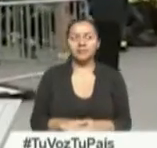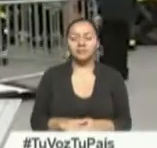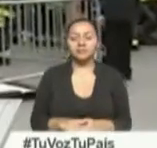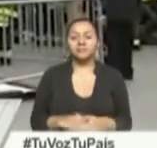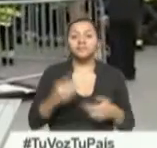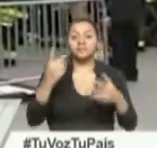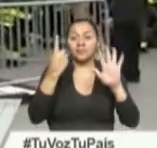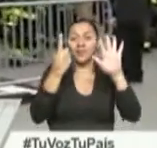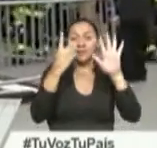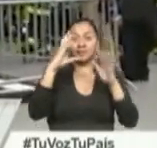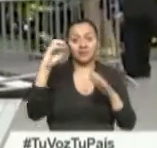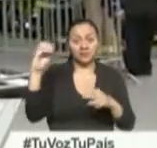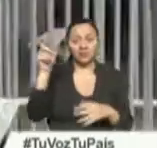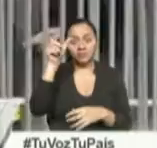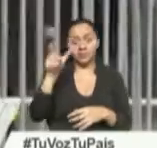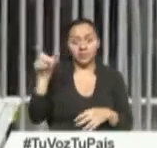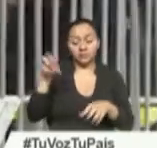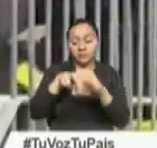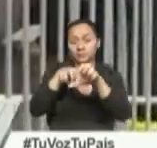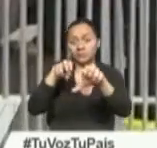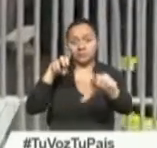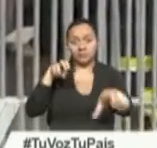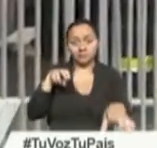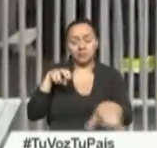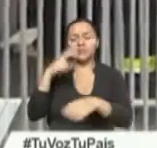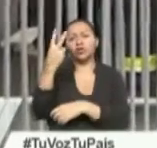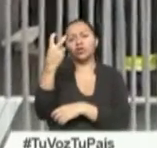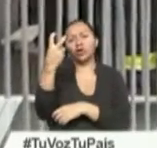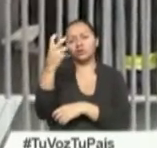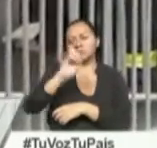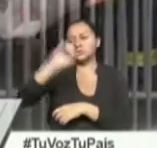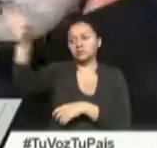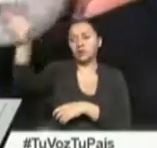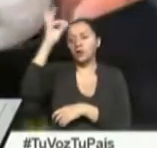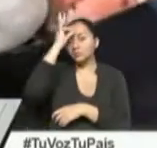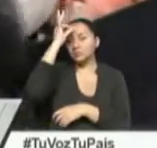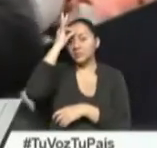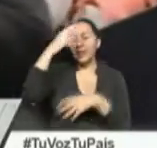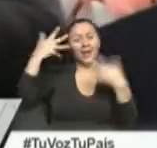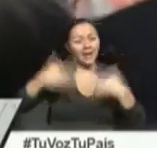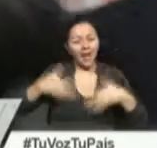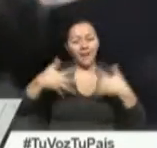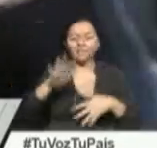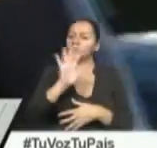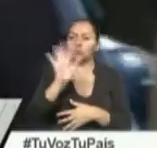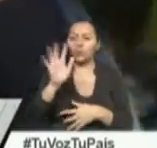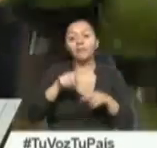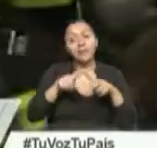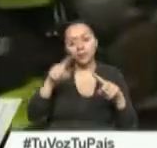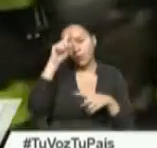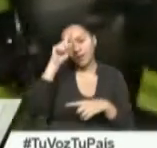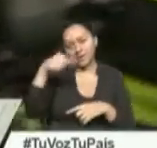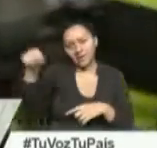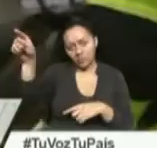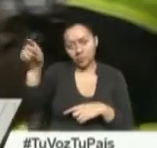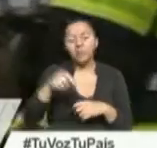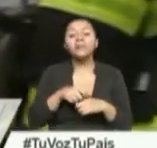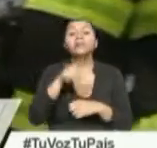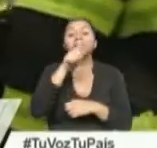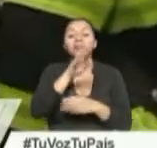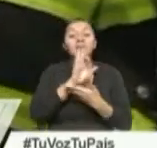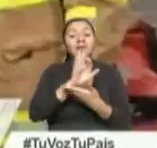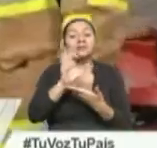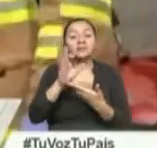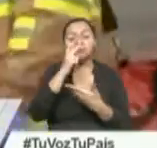De los 600 pasajeros, una decena han sido trasladados a diferentes hospitales, aunque ninguno de los heridos sufre lesiones graves. Testigos citados por